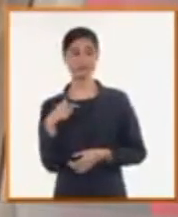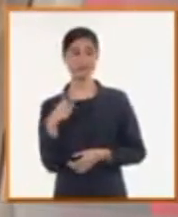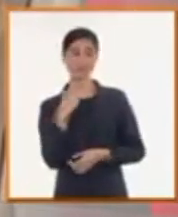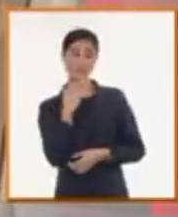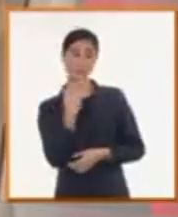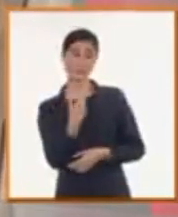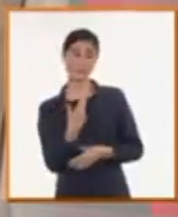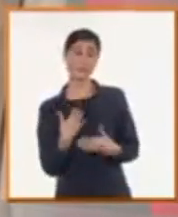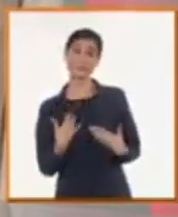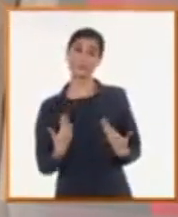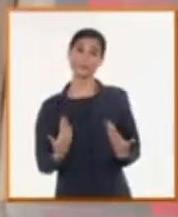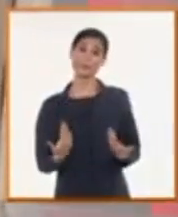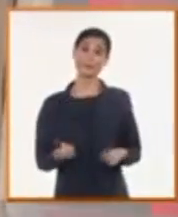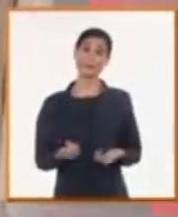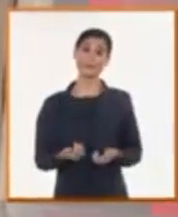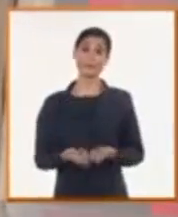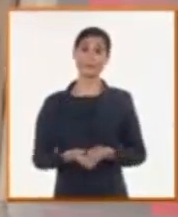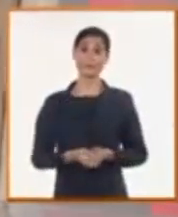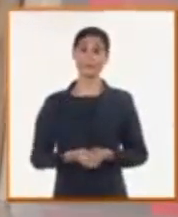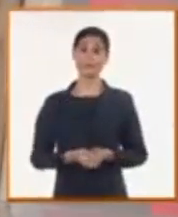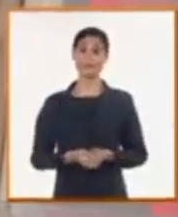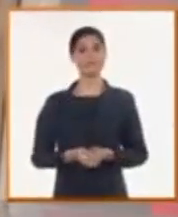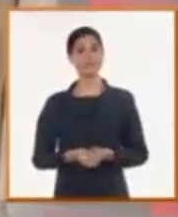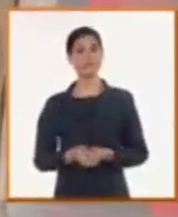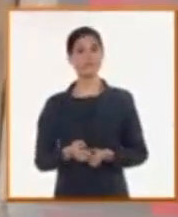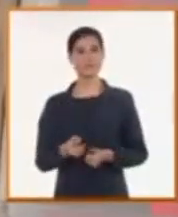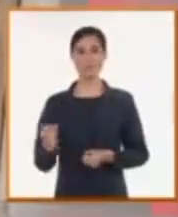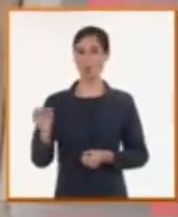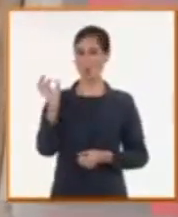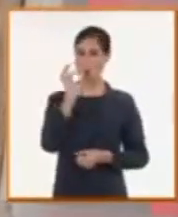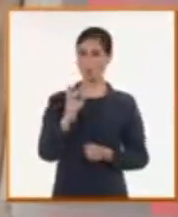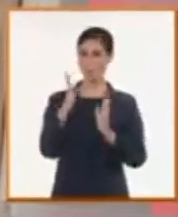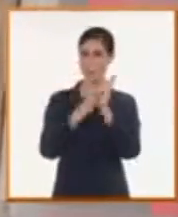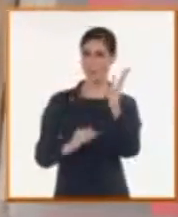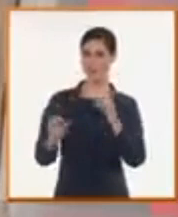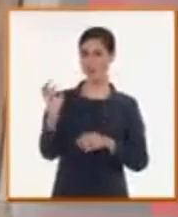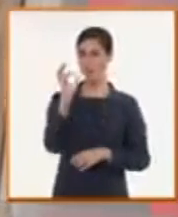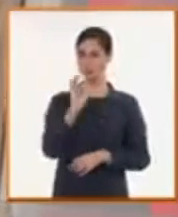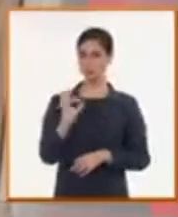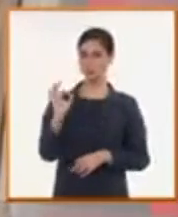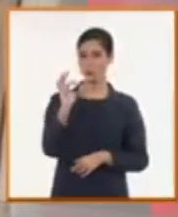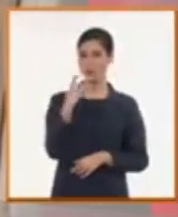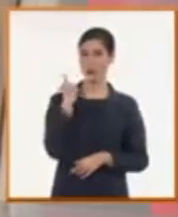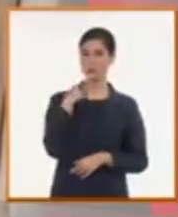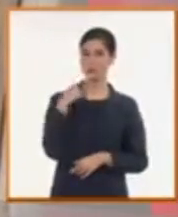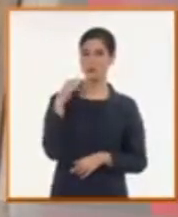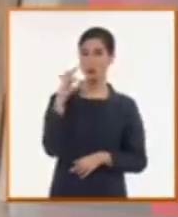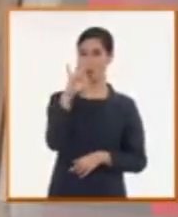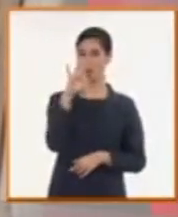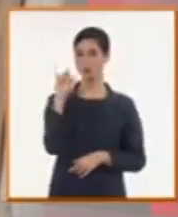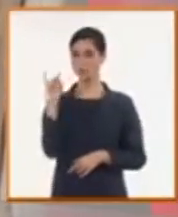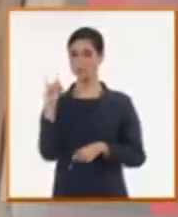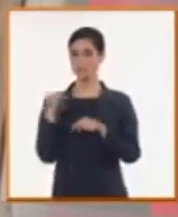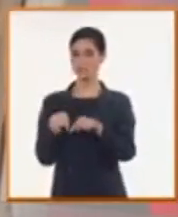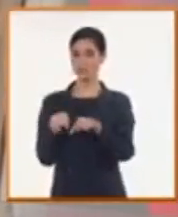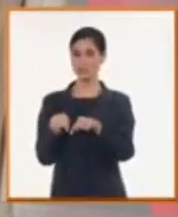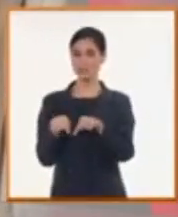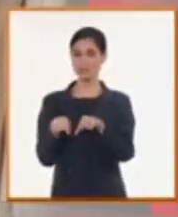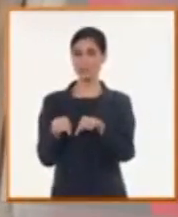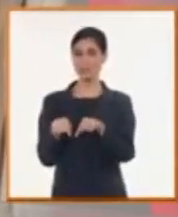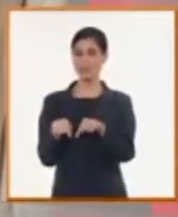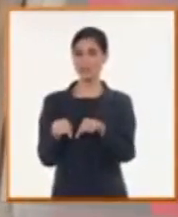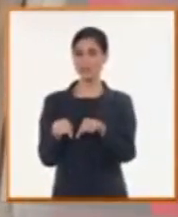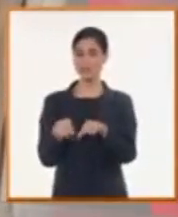octubre, organizada por la parte Octubre del 87. de saludando octubre, era la operación organizada con la